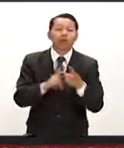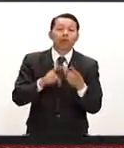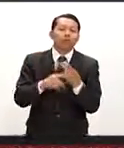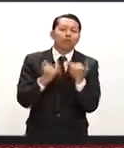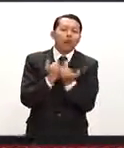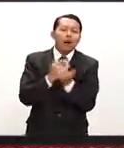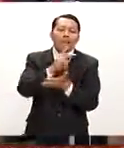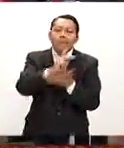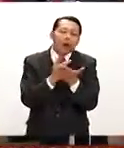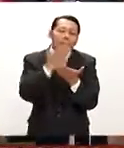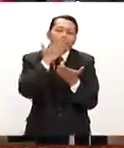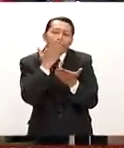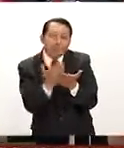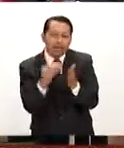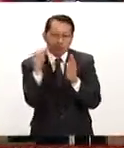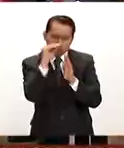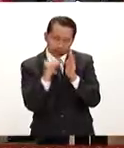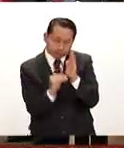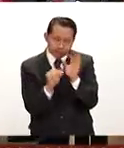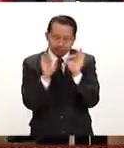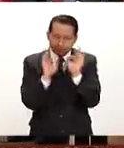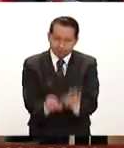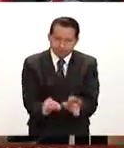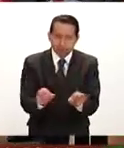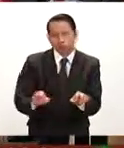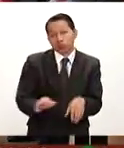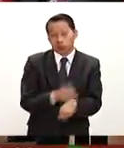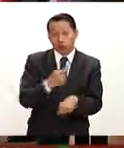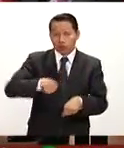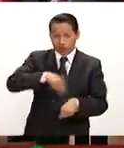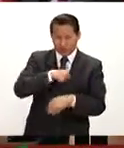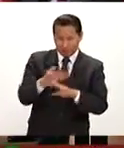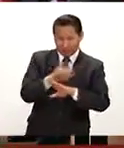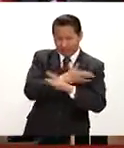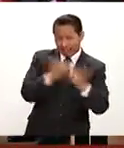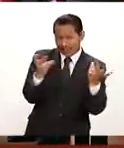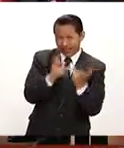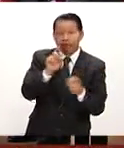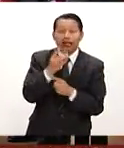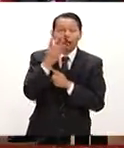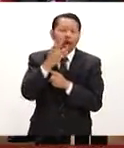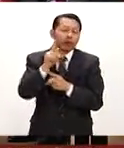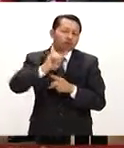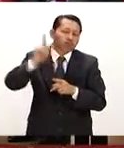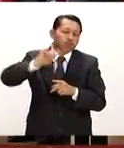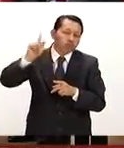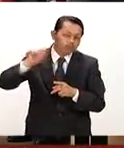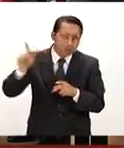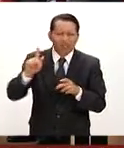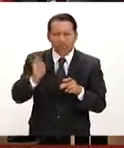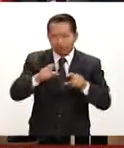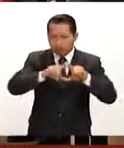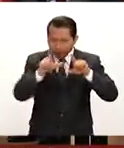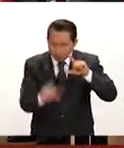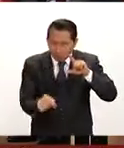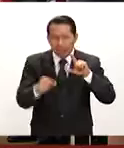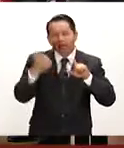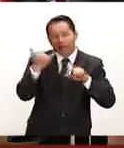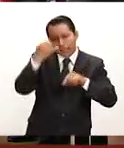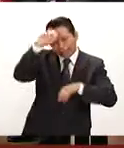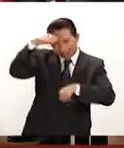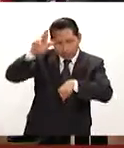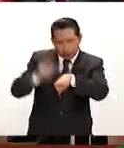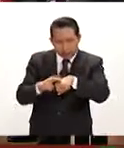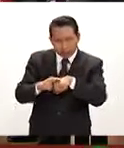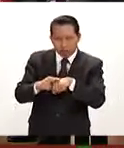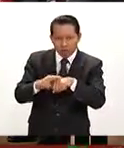estructurado. Para crear este currículo, consultamos con 34 especialistas, tanto nacionales como extranjeros, desde